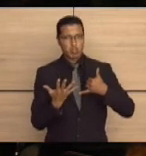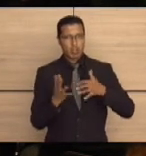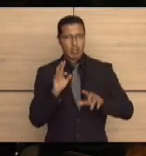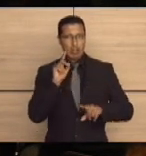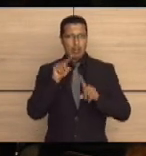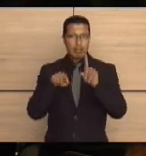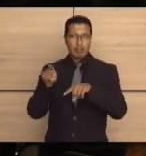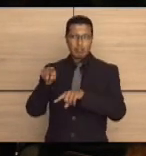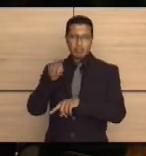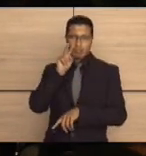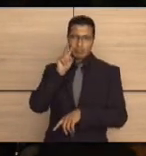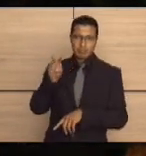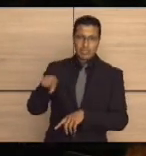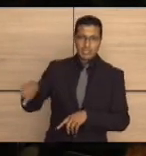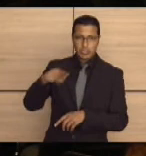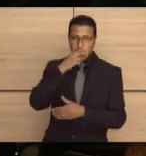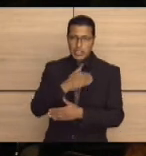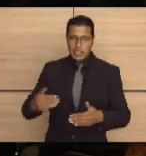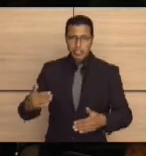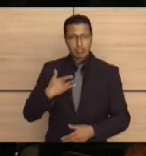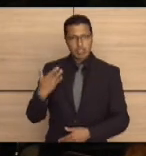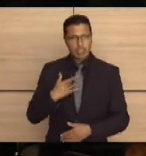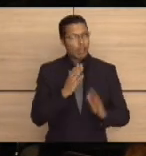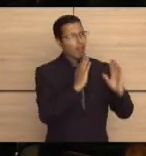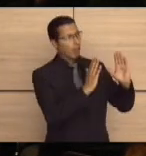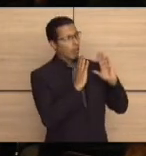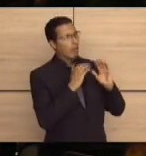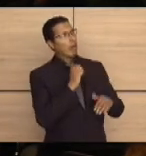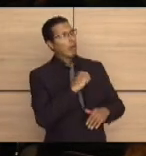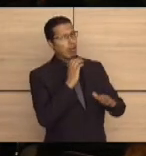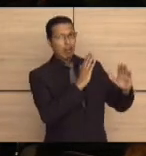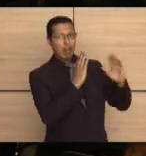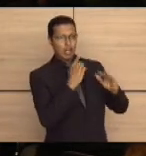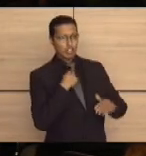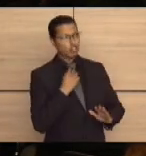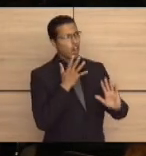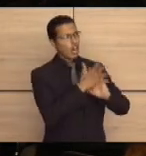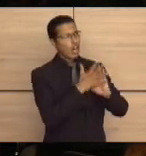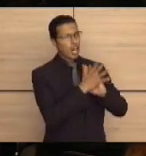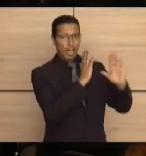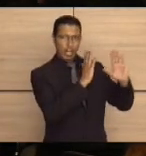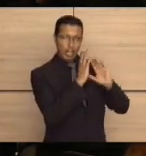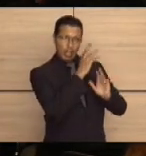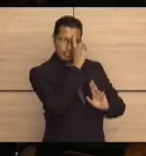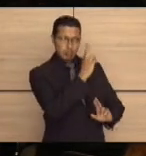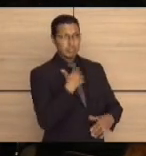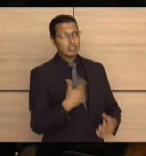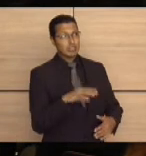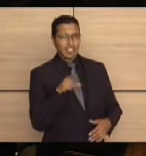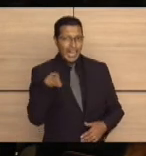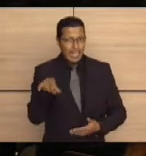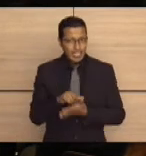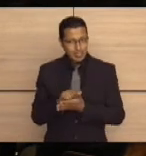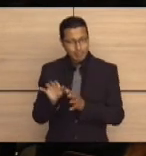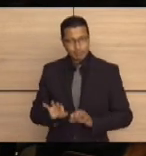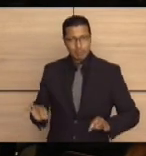que los niños se sientan escuchados, sientan que su voz de verdad es muy importante, porque